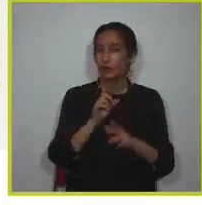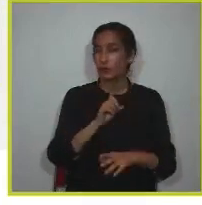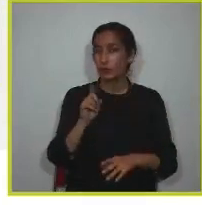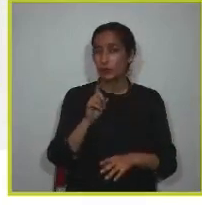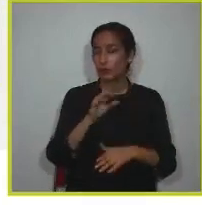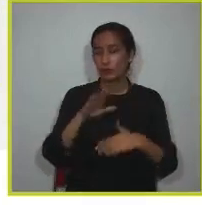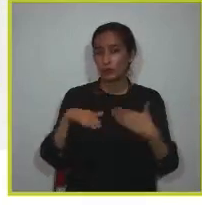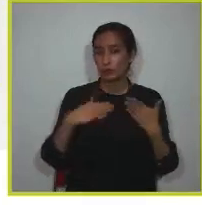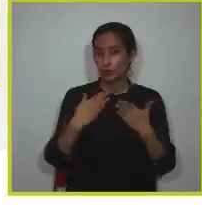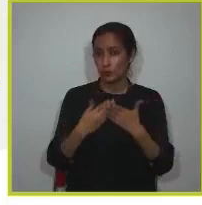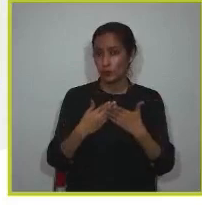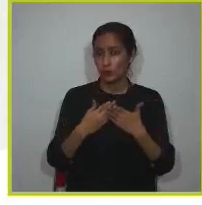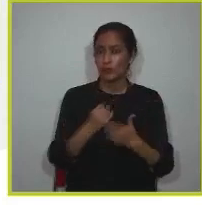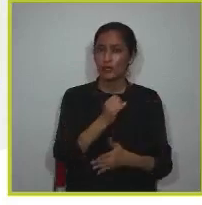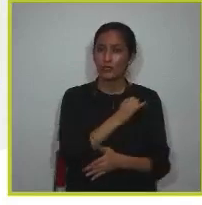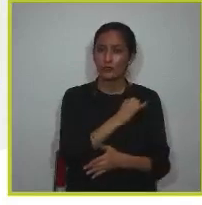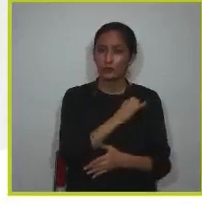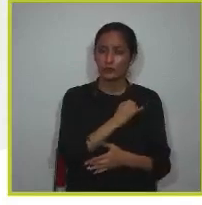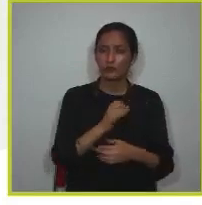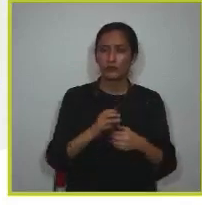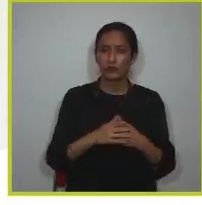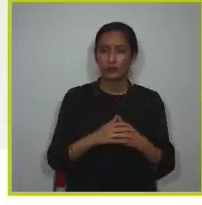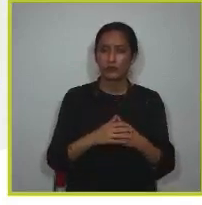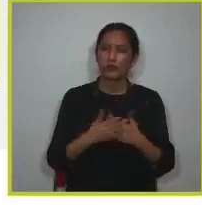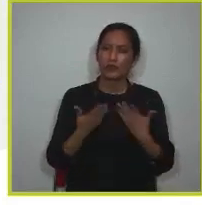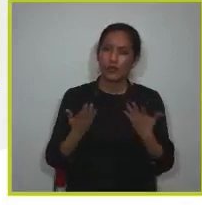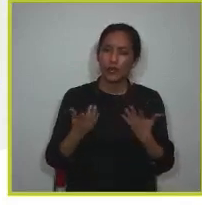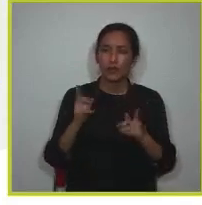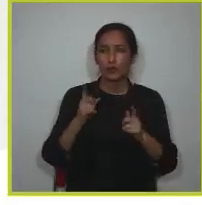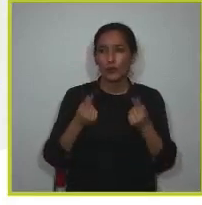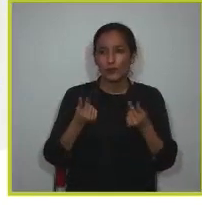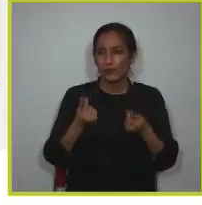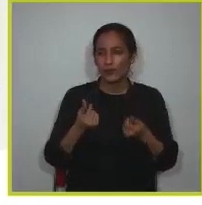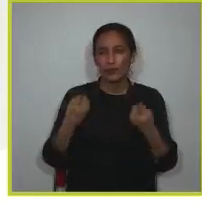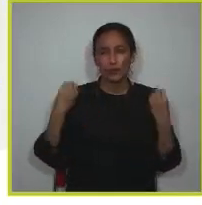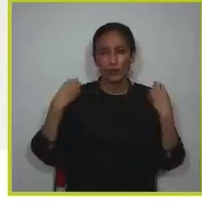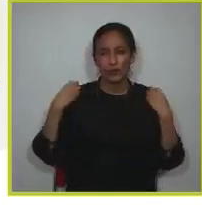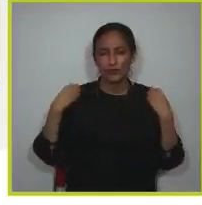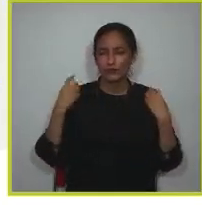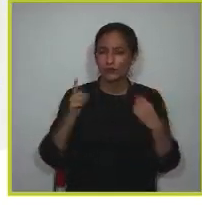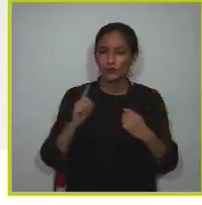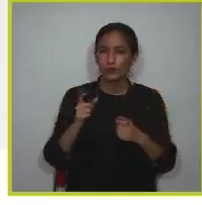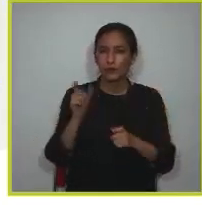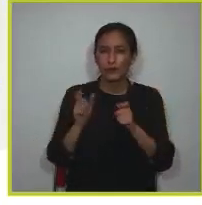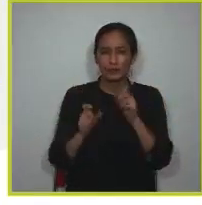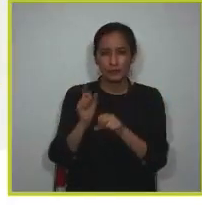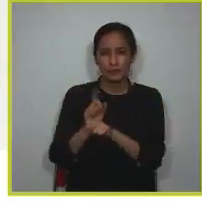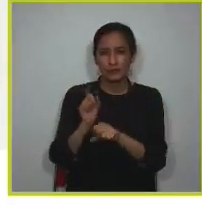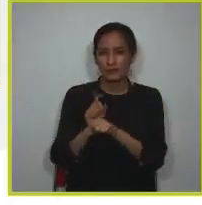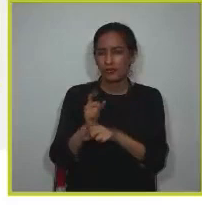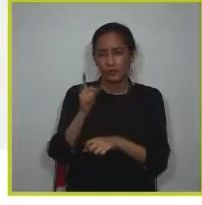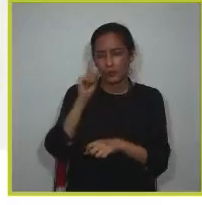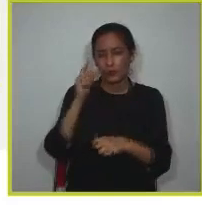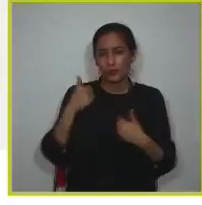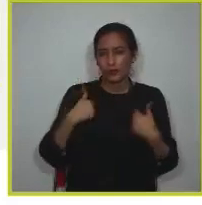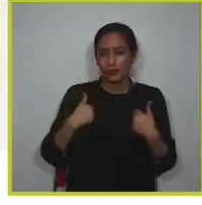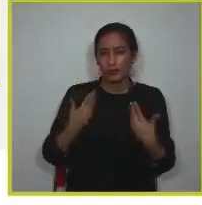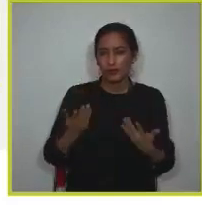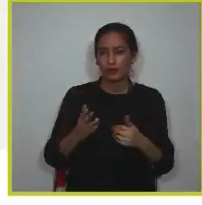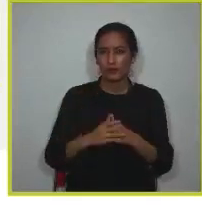todas las entidades cuentan con los suficientes recursos oficinas especializadas personal capacitado Para poder ejercer